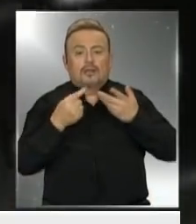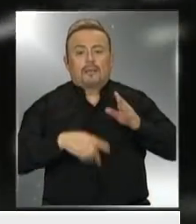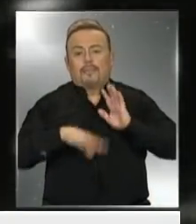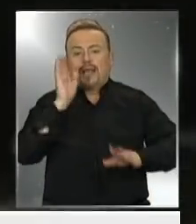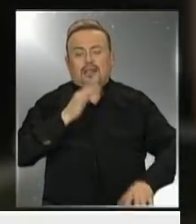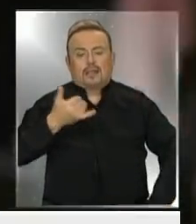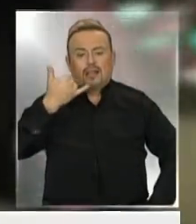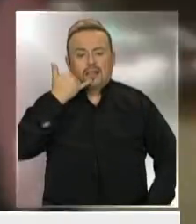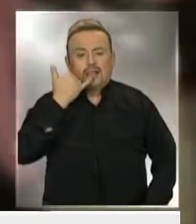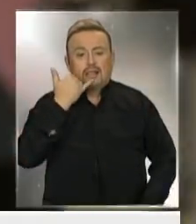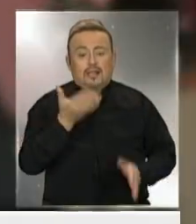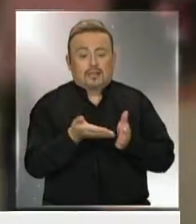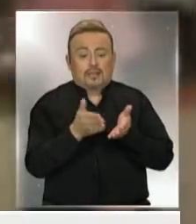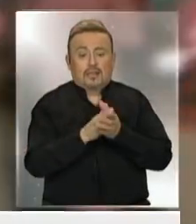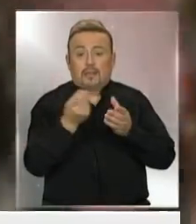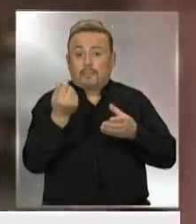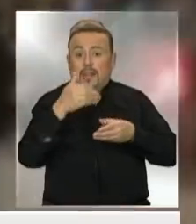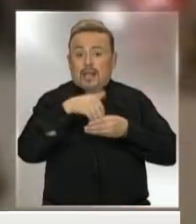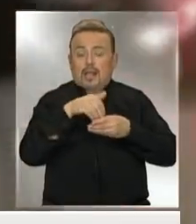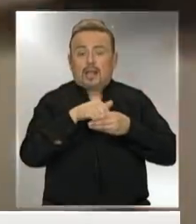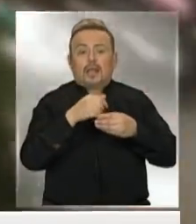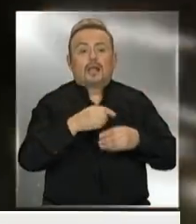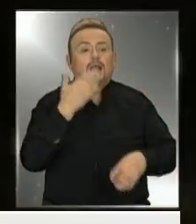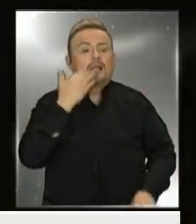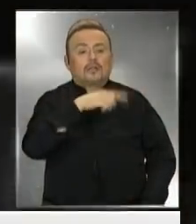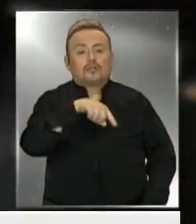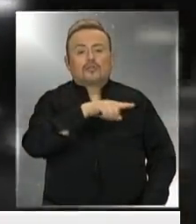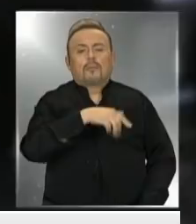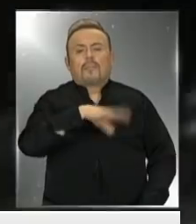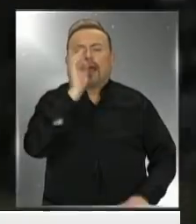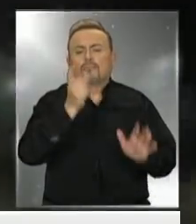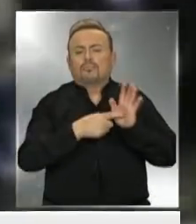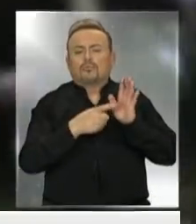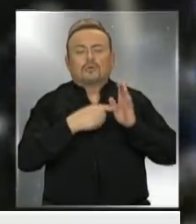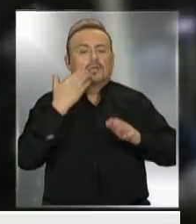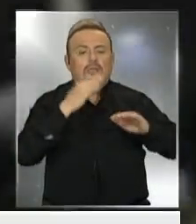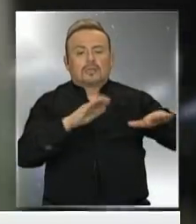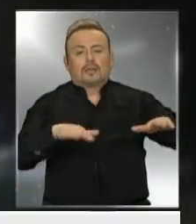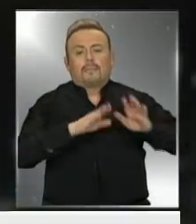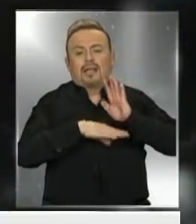principal, teléfonos y billeteras que pertenecían a menores de edad.